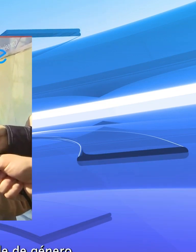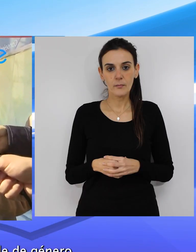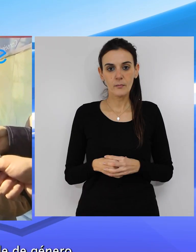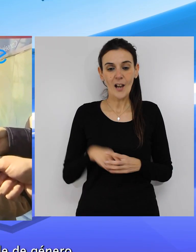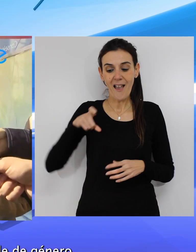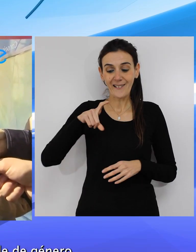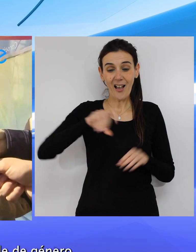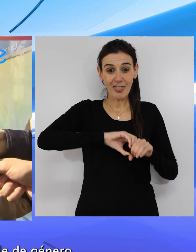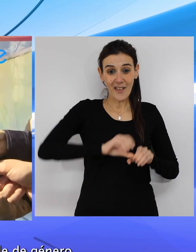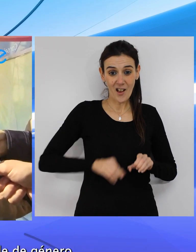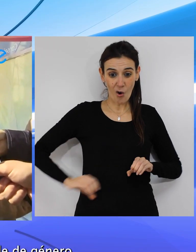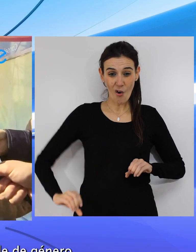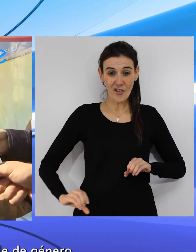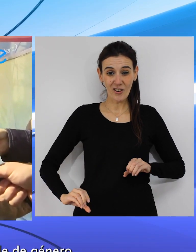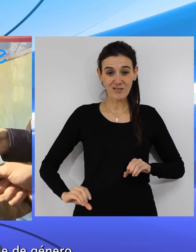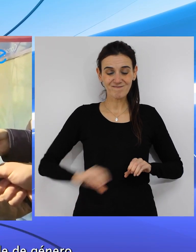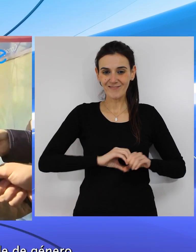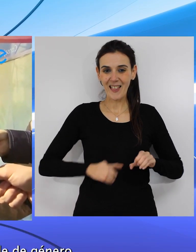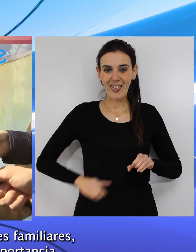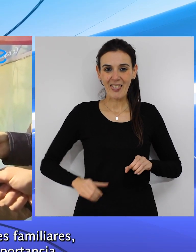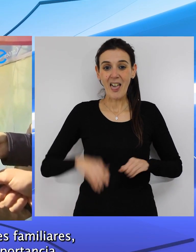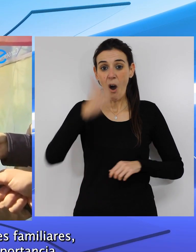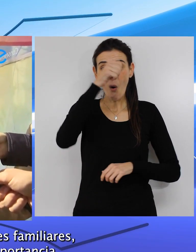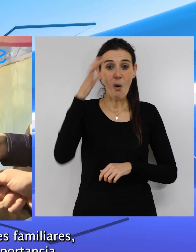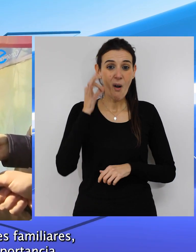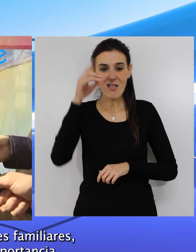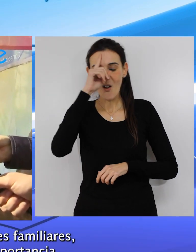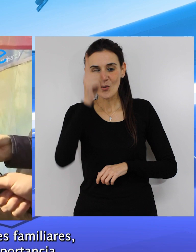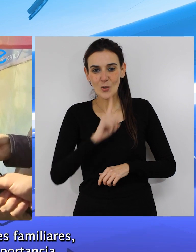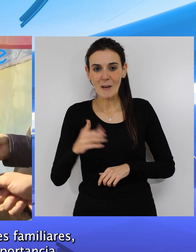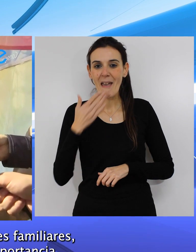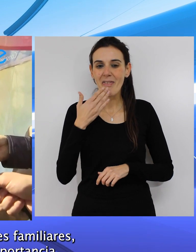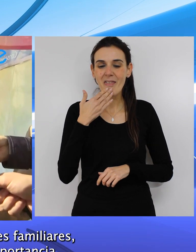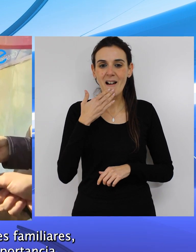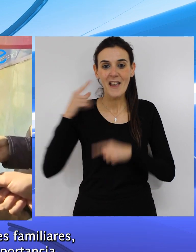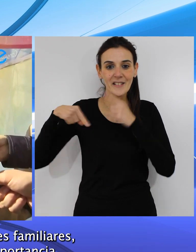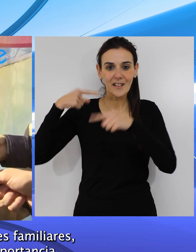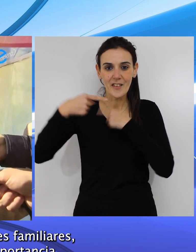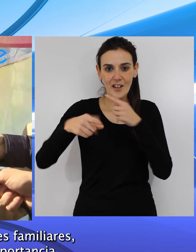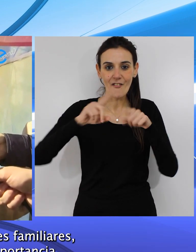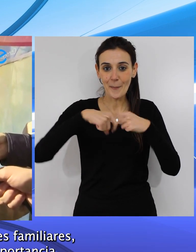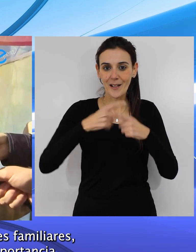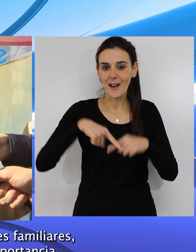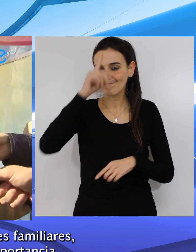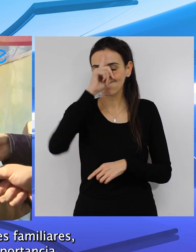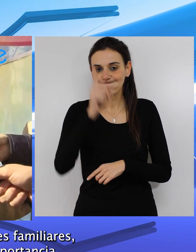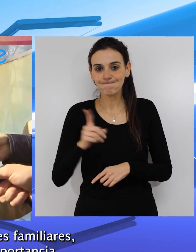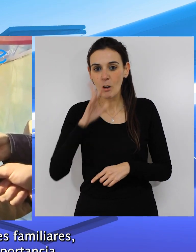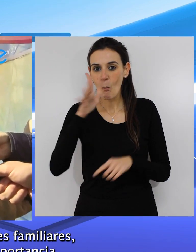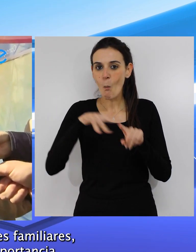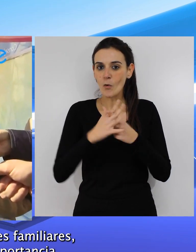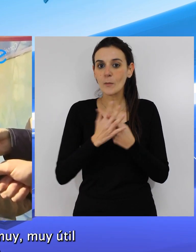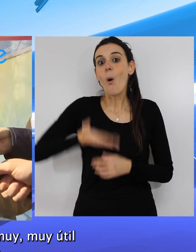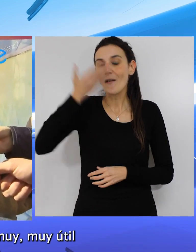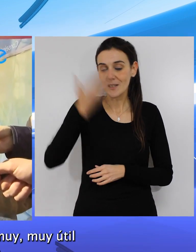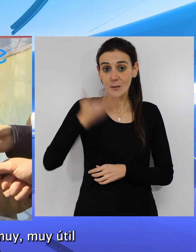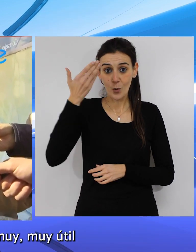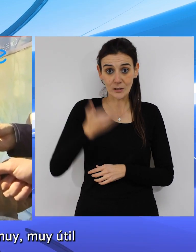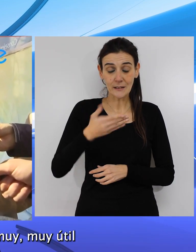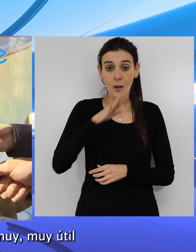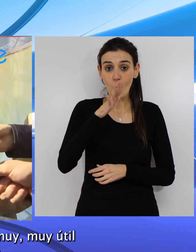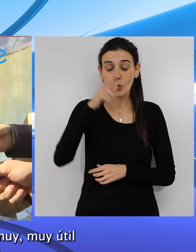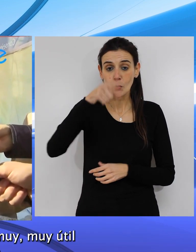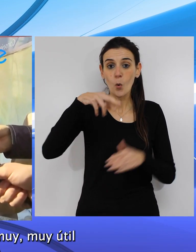El cáncer de colon no entiende de género, ni de edad, ni de antecedentes familiares. Por lo tanto, es de vital importancia y tenemos